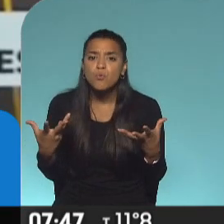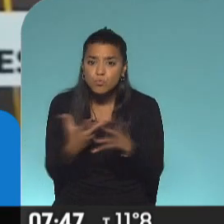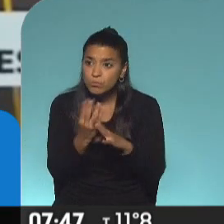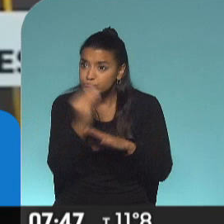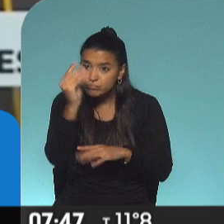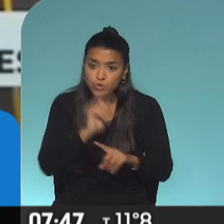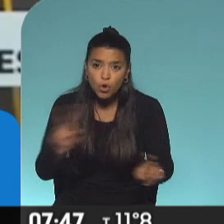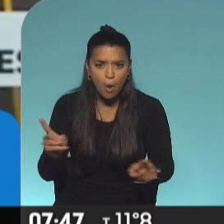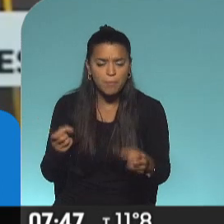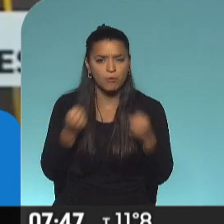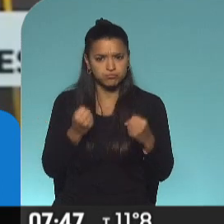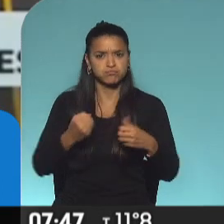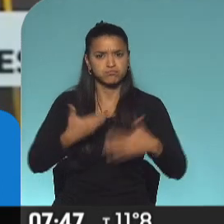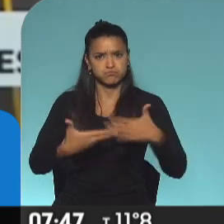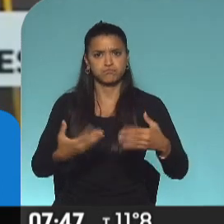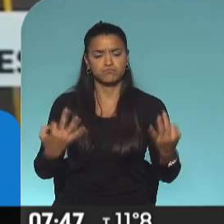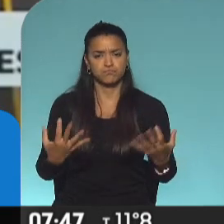se ve que dejó todo?